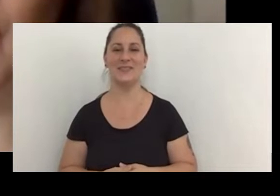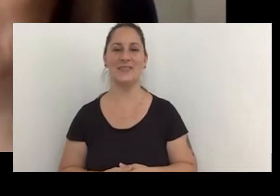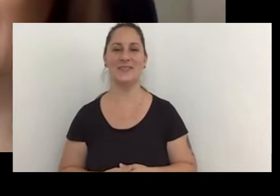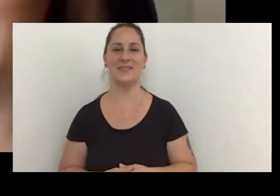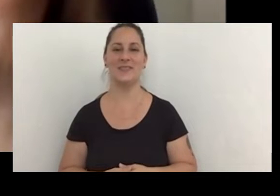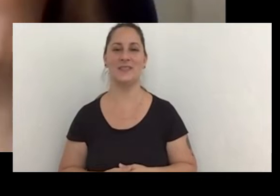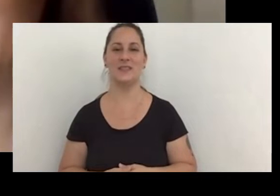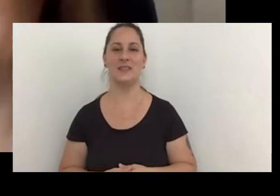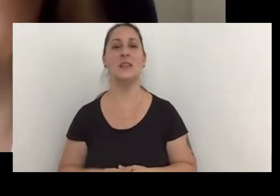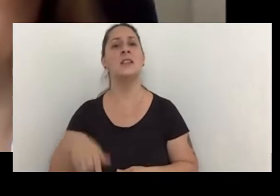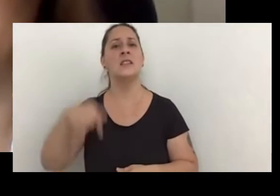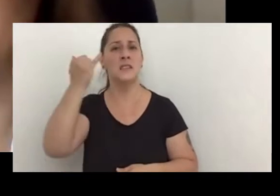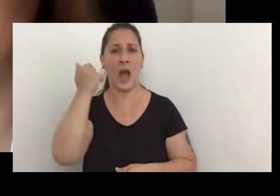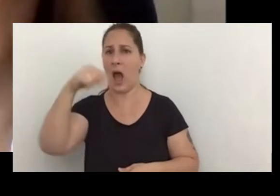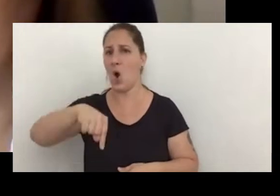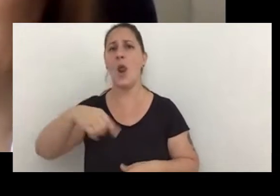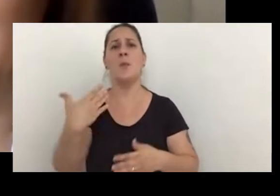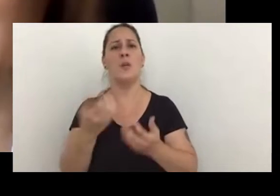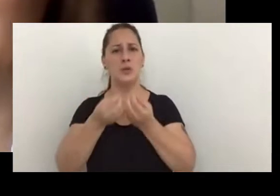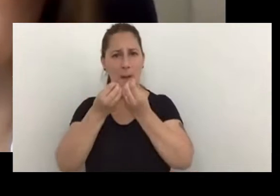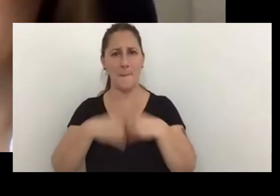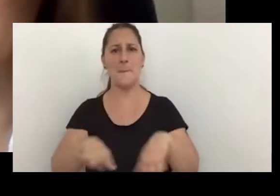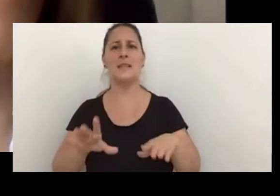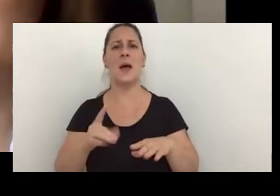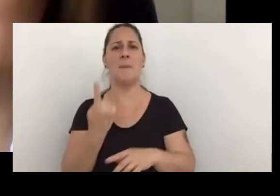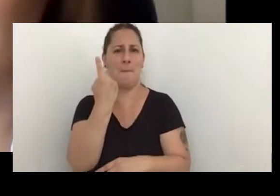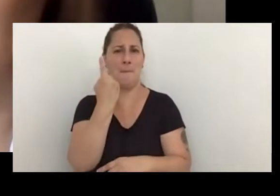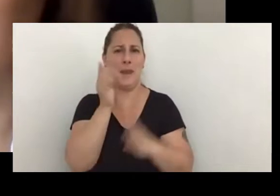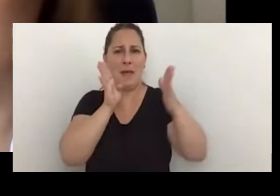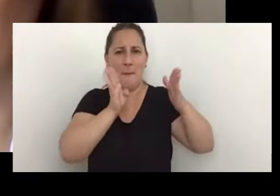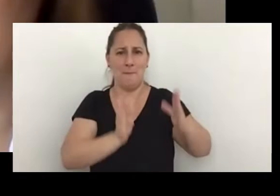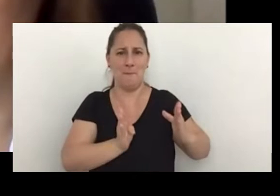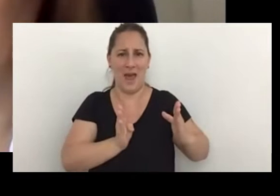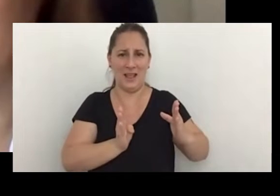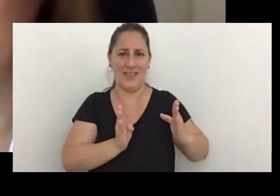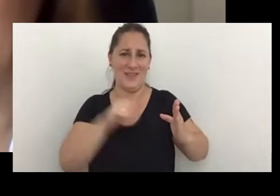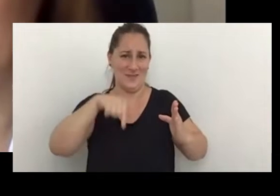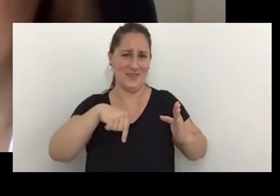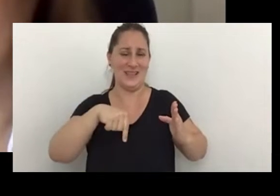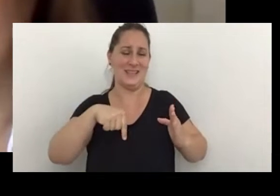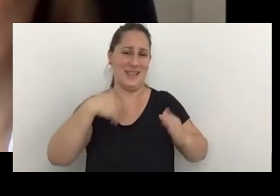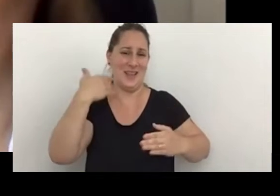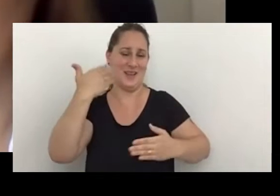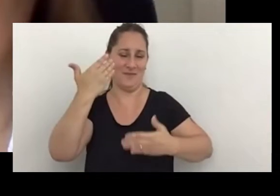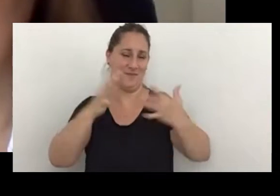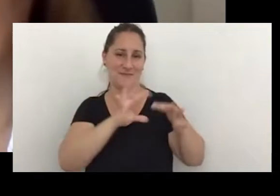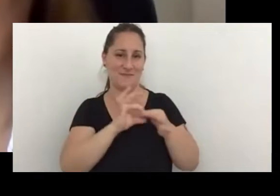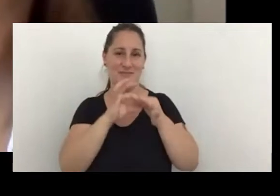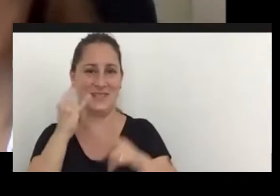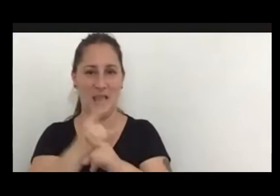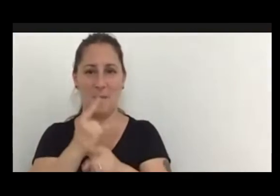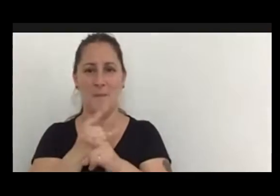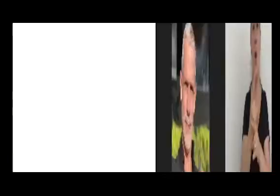estaríamos en condiciones de pasar a la primera parte de este ciclo. Como siempre, ustedes ya, los que nos